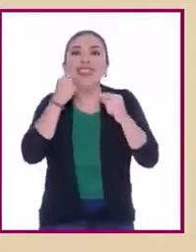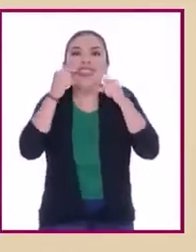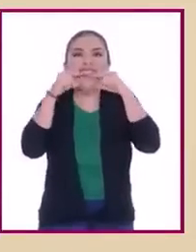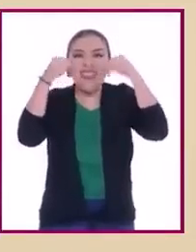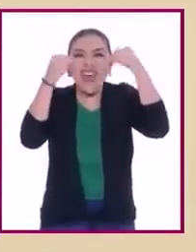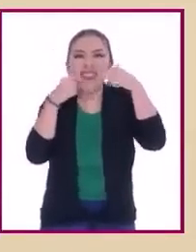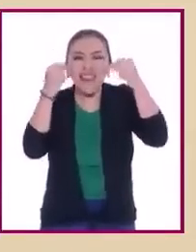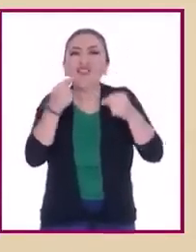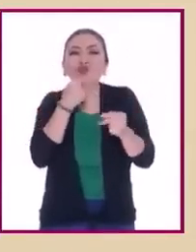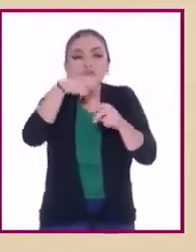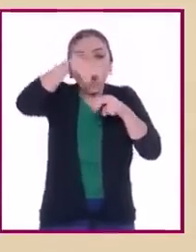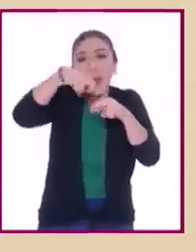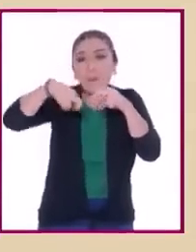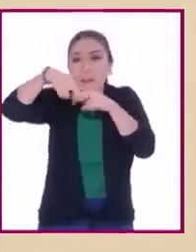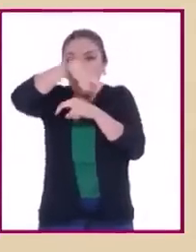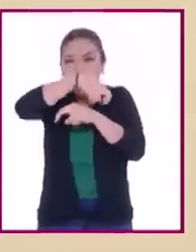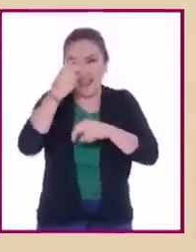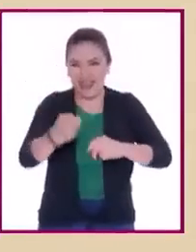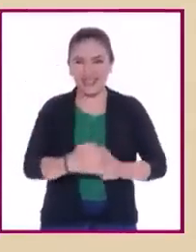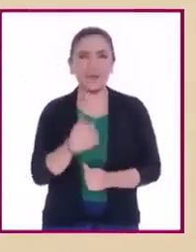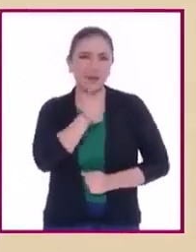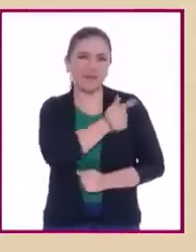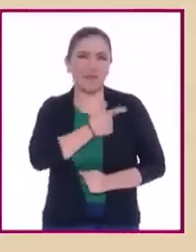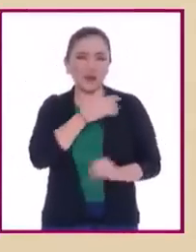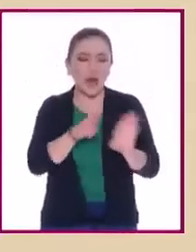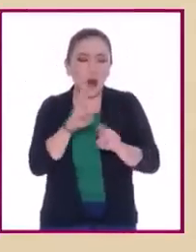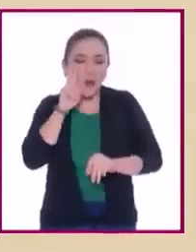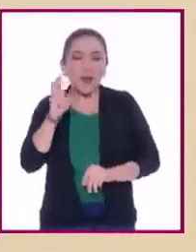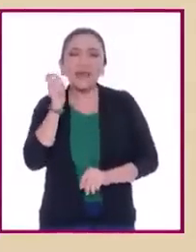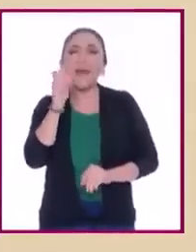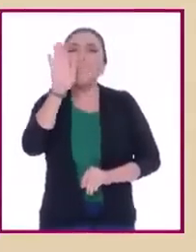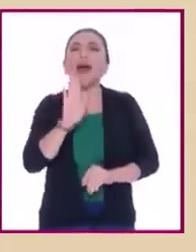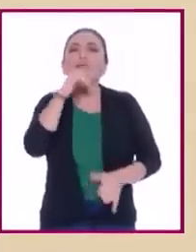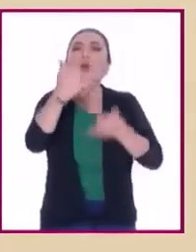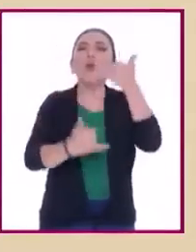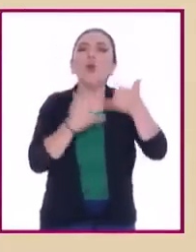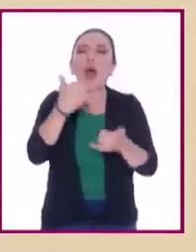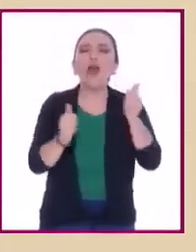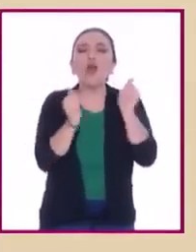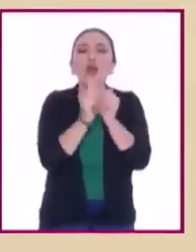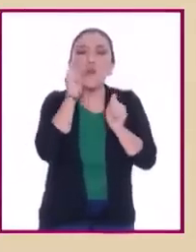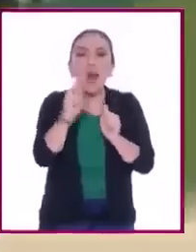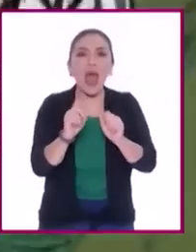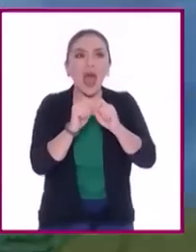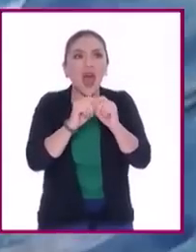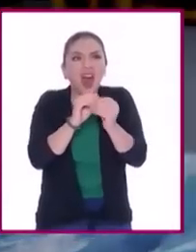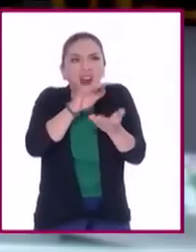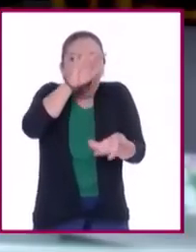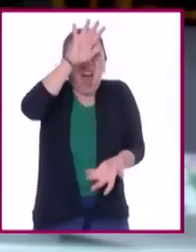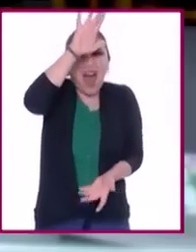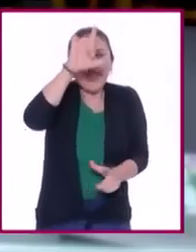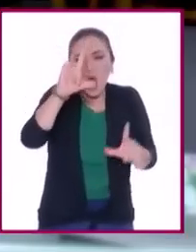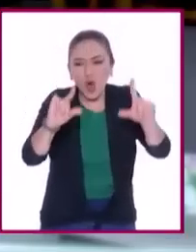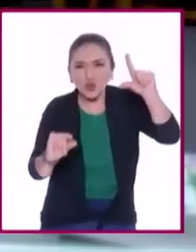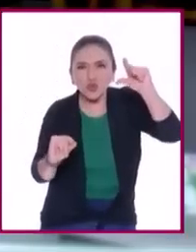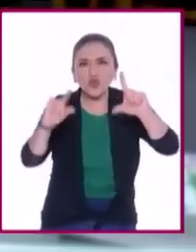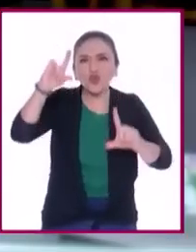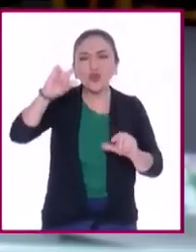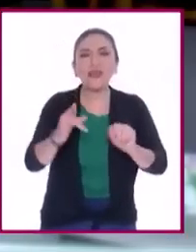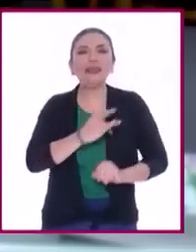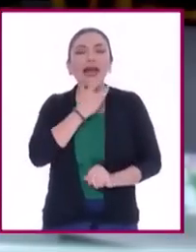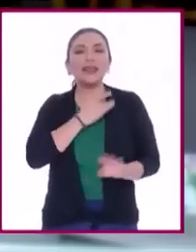colmillos entonces ahí me gusta mucho porque se ve esta parte que les decía de jugar no con los tamaños y que los niños sientan este